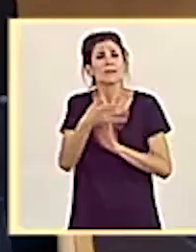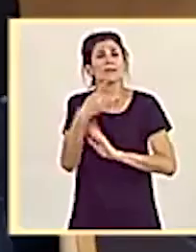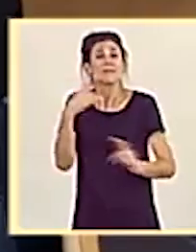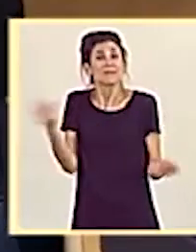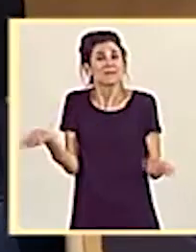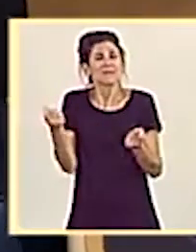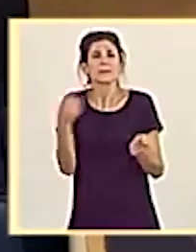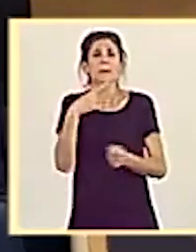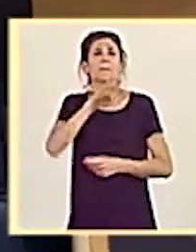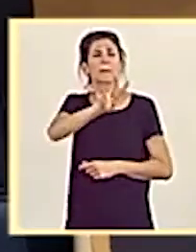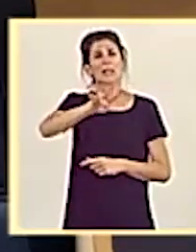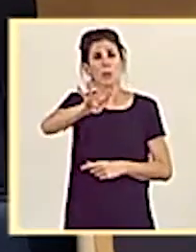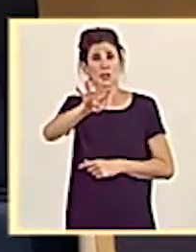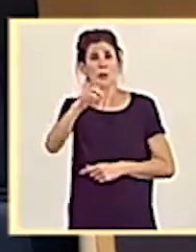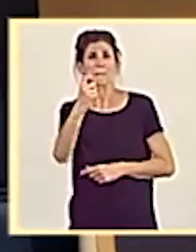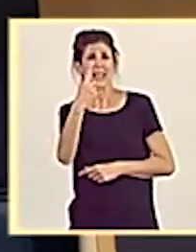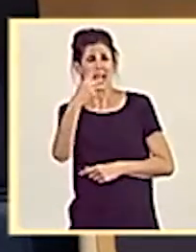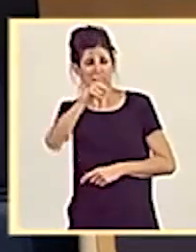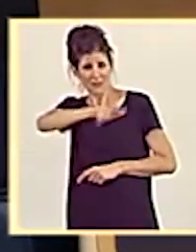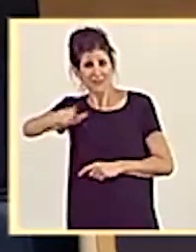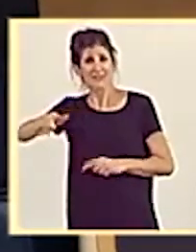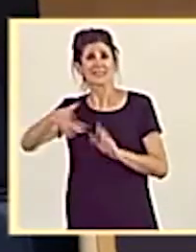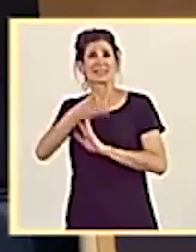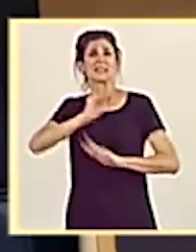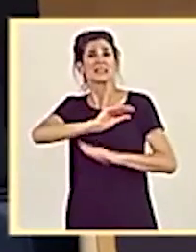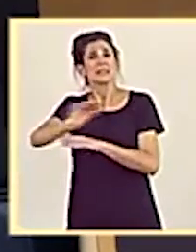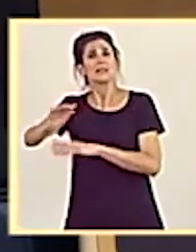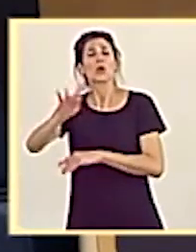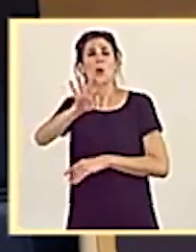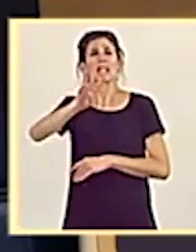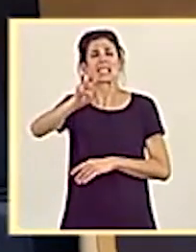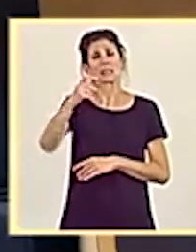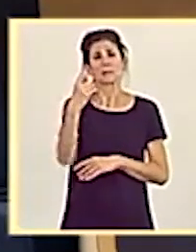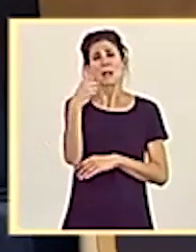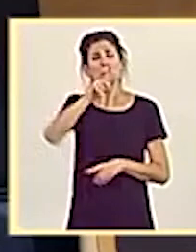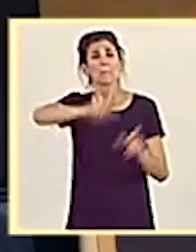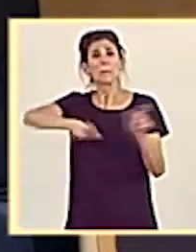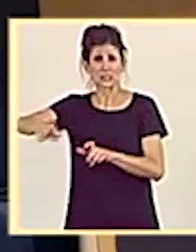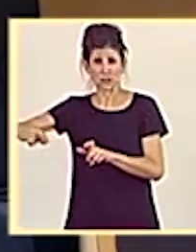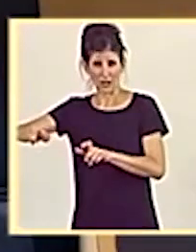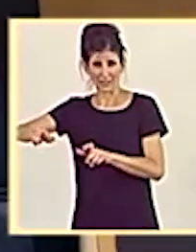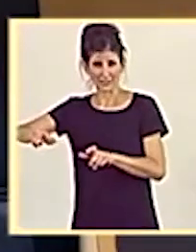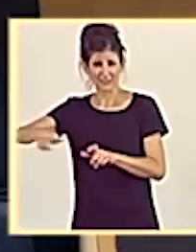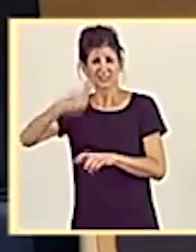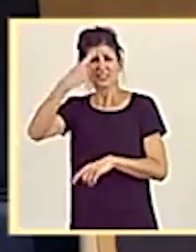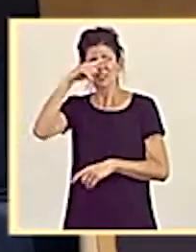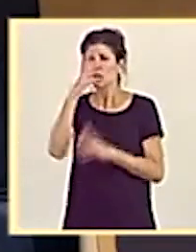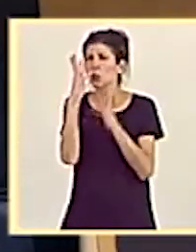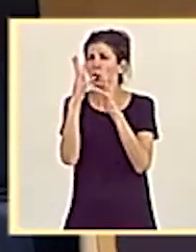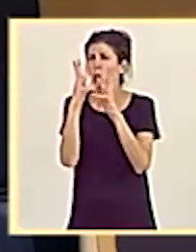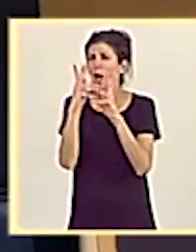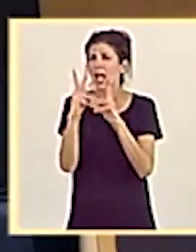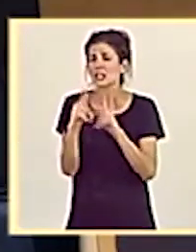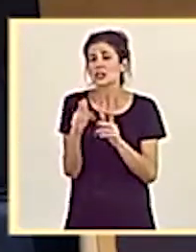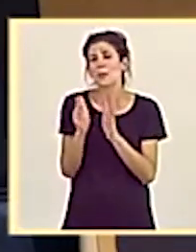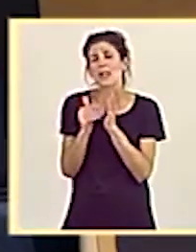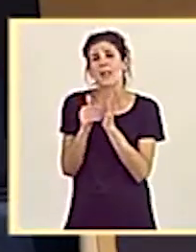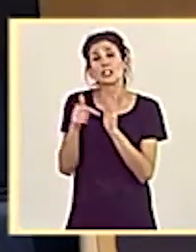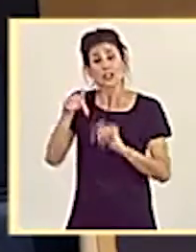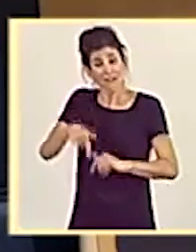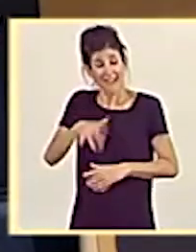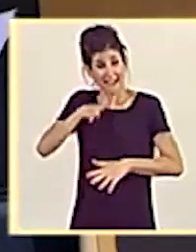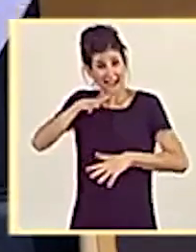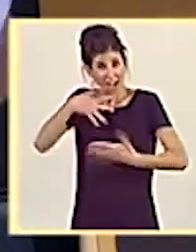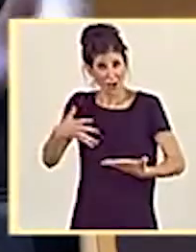publicado 24.000 beneficiarios y 43.000 personas. ¿Sabe cuántos valencianos reciben